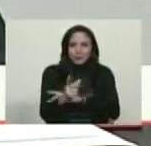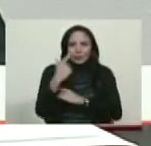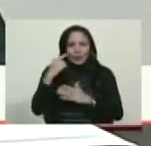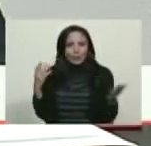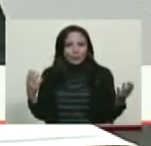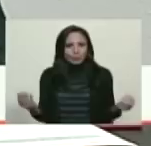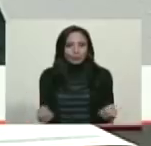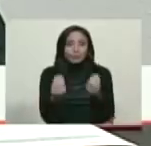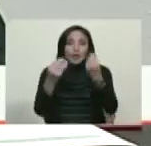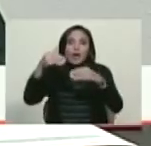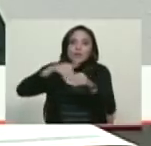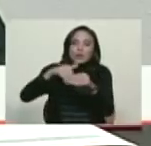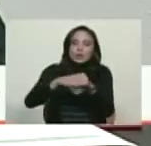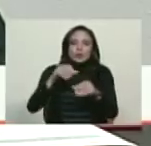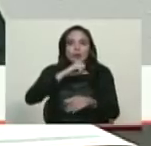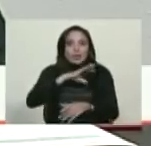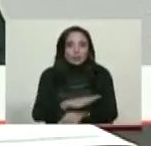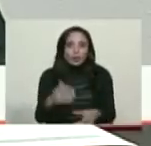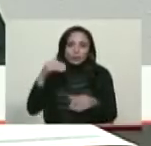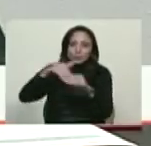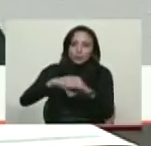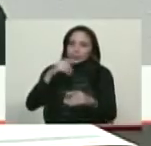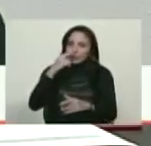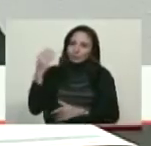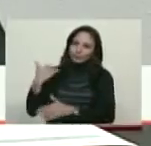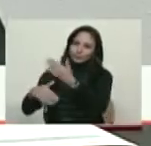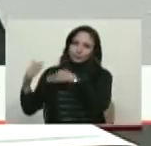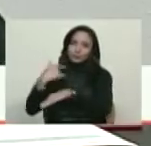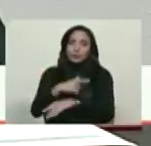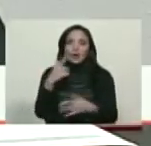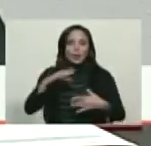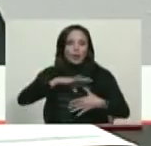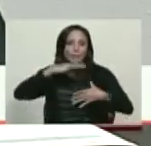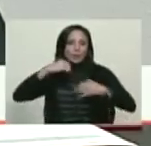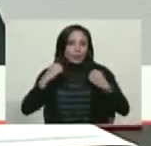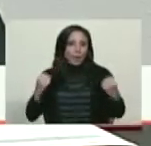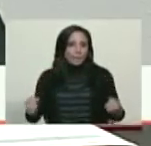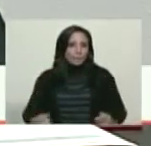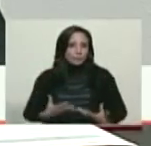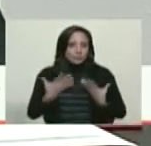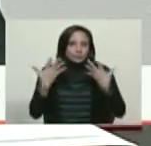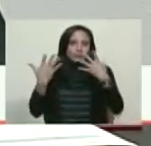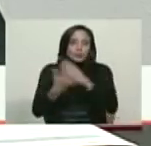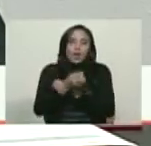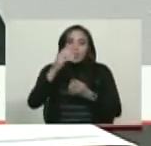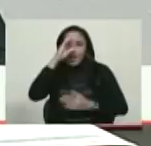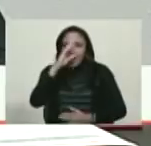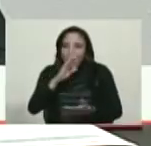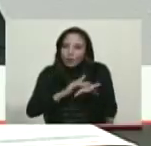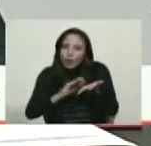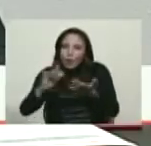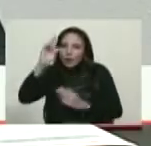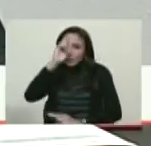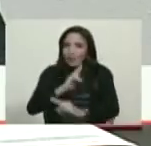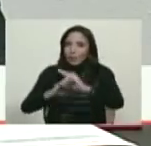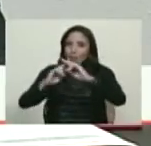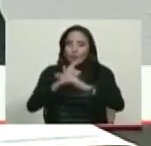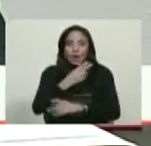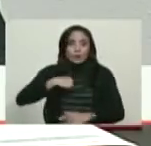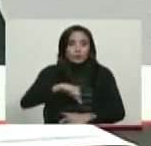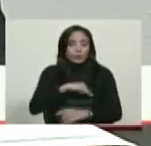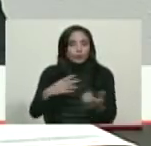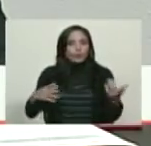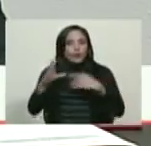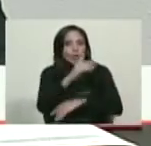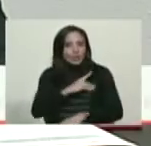dio lecciones históricas durante todos los siglos. Así que con ese espíritu de grandeza, de gloria y de heroicidad, nosotros les